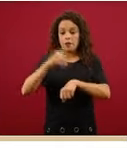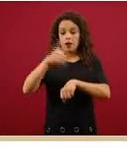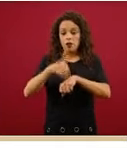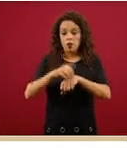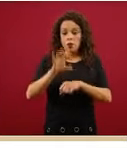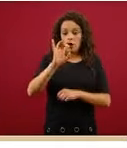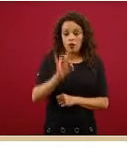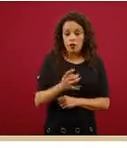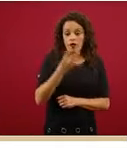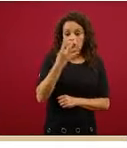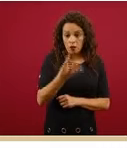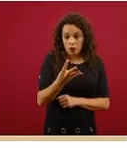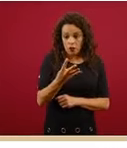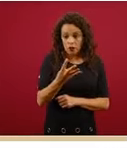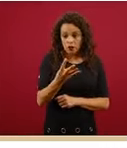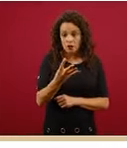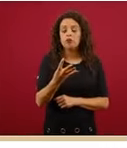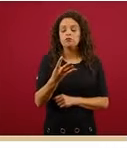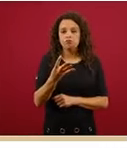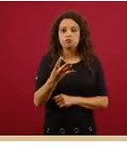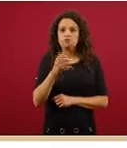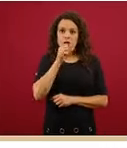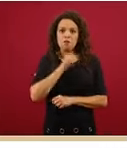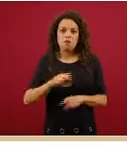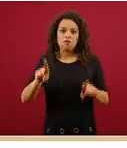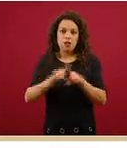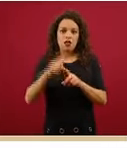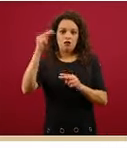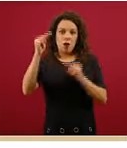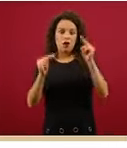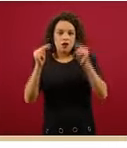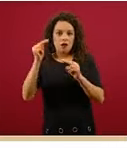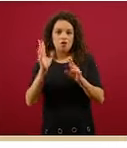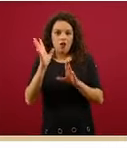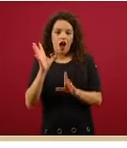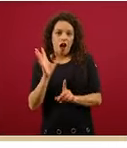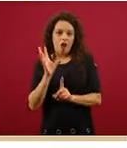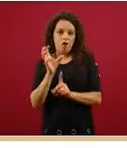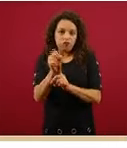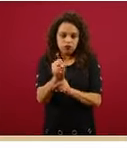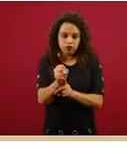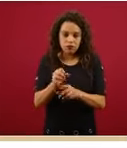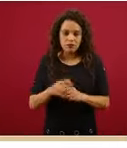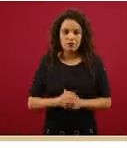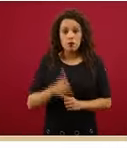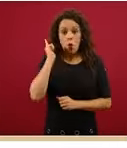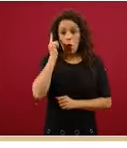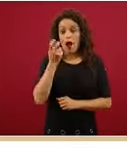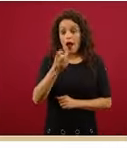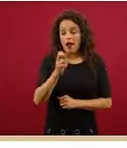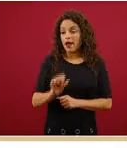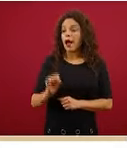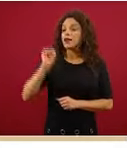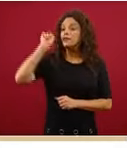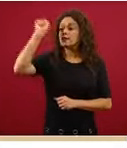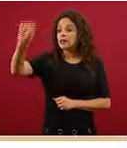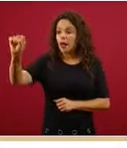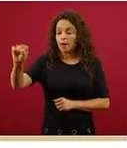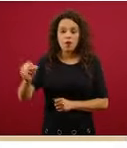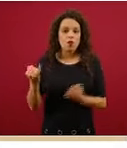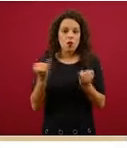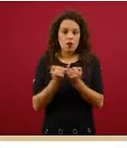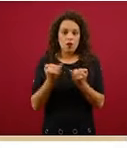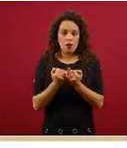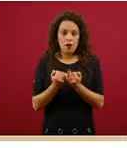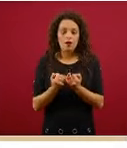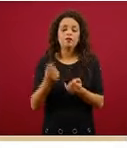33 prácticamente está ya alcanzando el mismo nivel. Esperaríamos que este nivel se alcanzara de aquí al sábado, que es cuando cierra